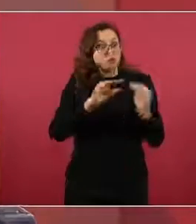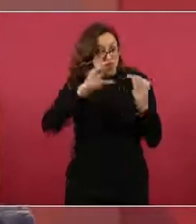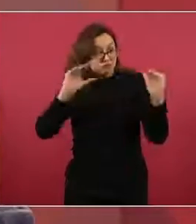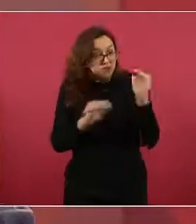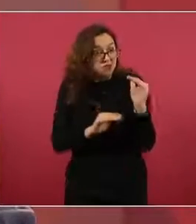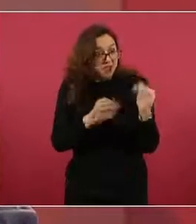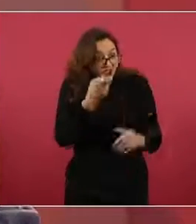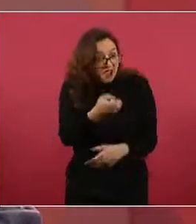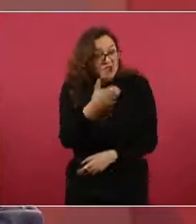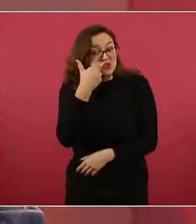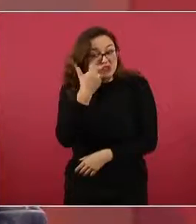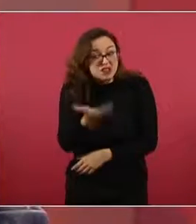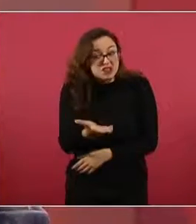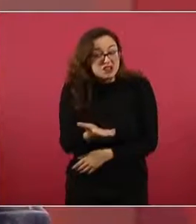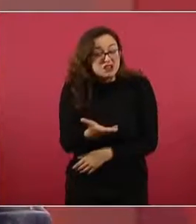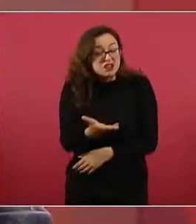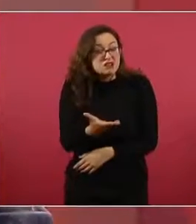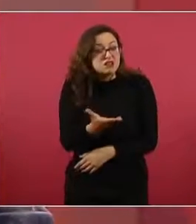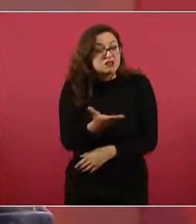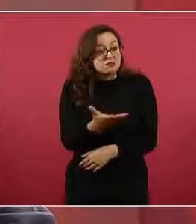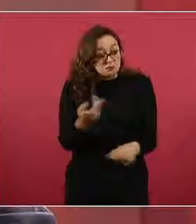trata.